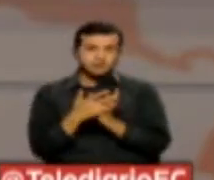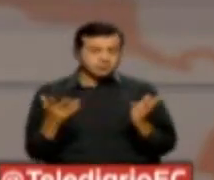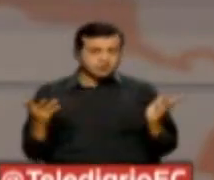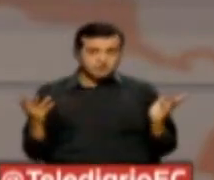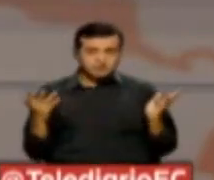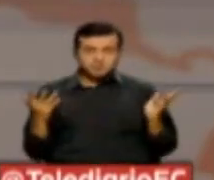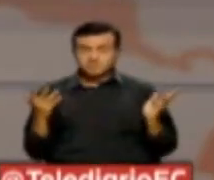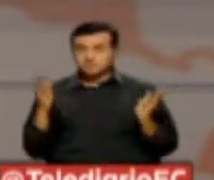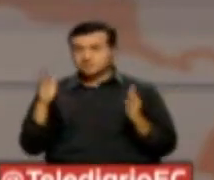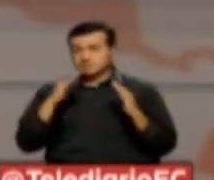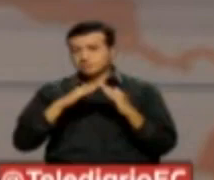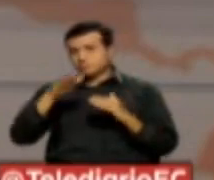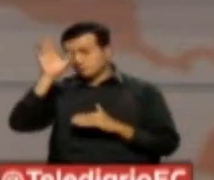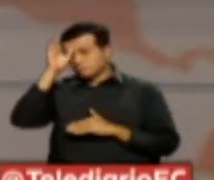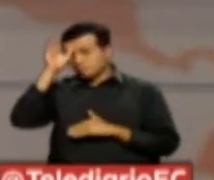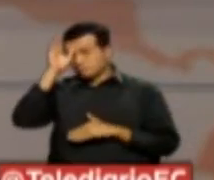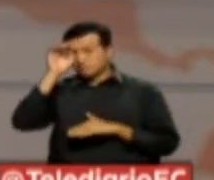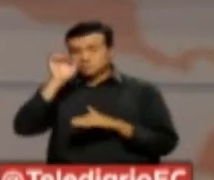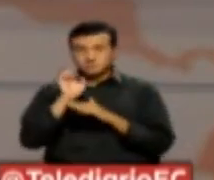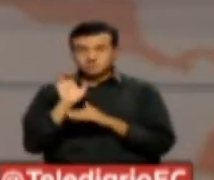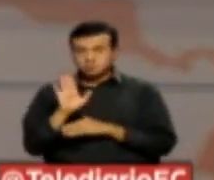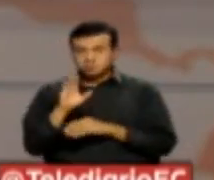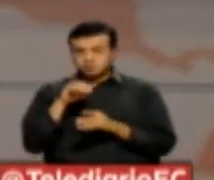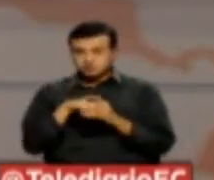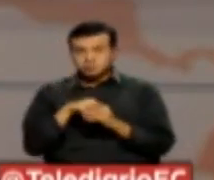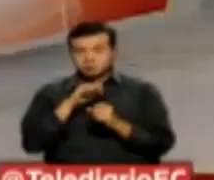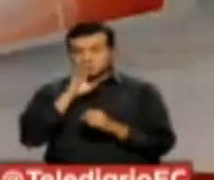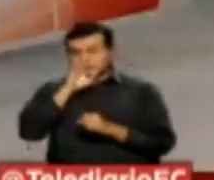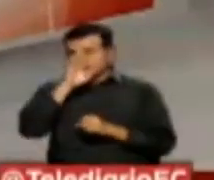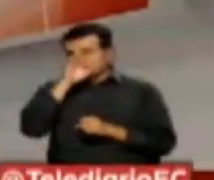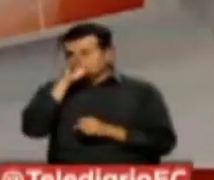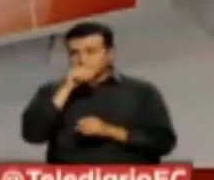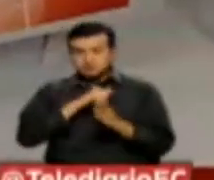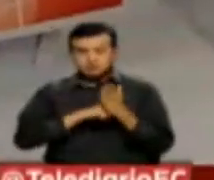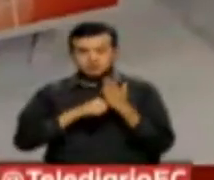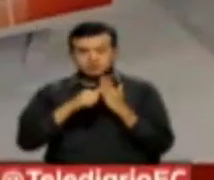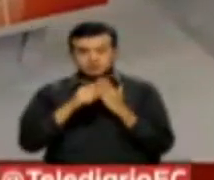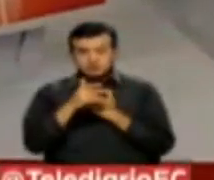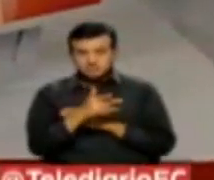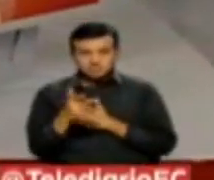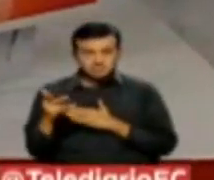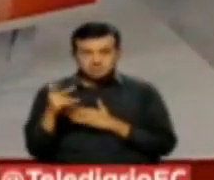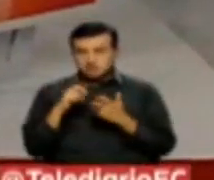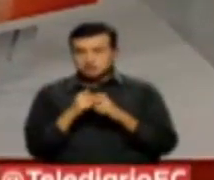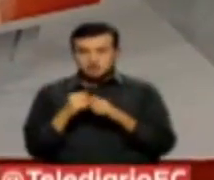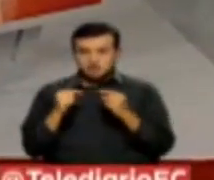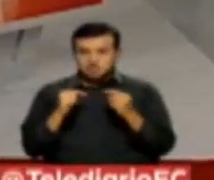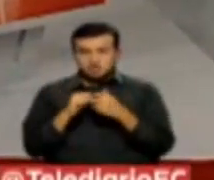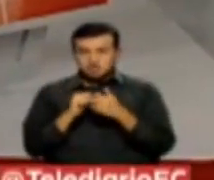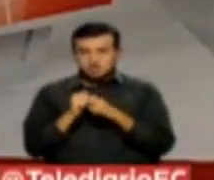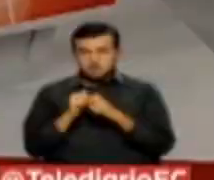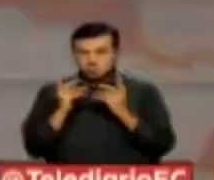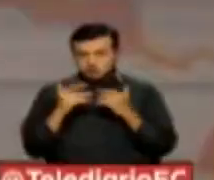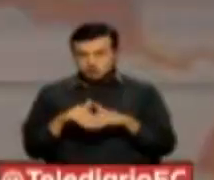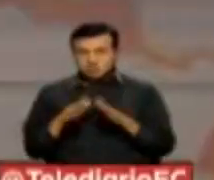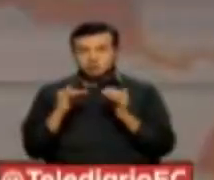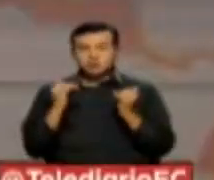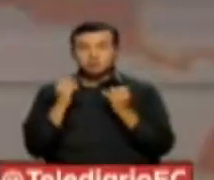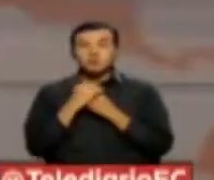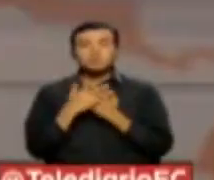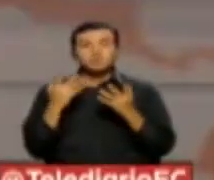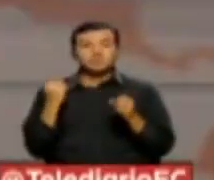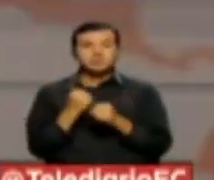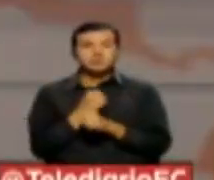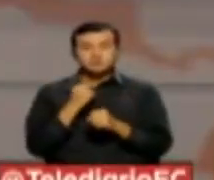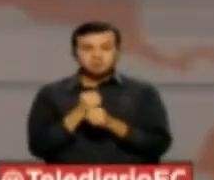la casa de la cultura ecuatoriana que es donde siempre el ministerio tenía fricciones con la casa la cultura pues ahora estamos